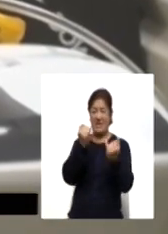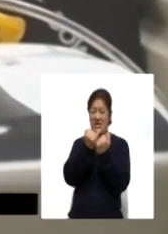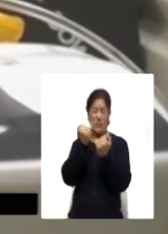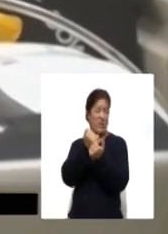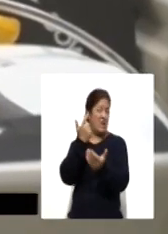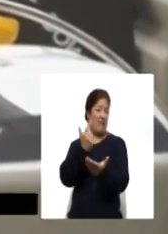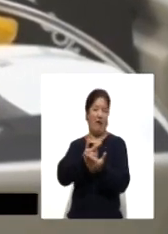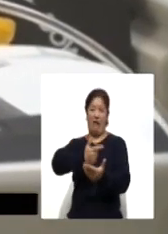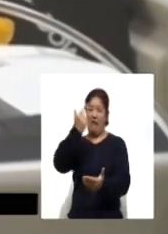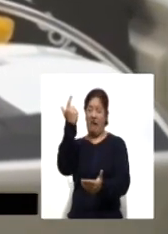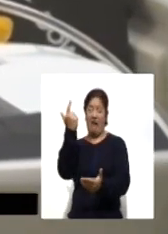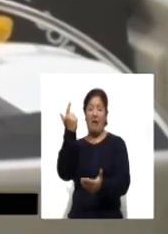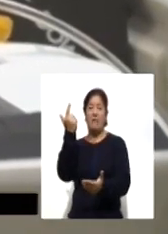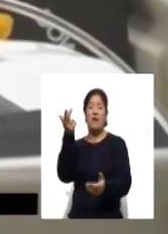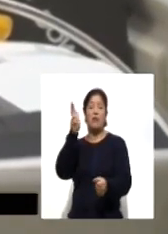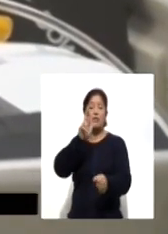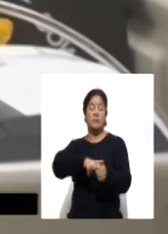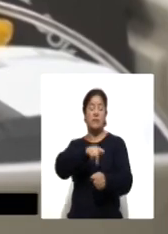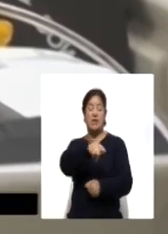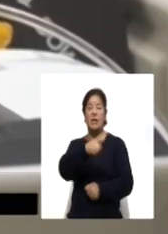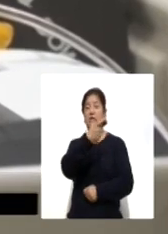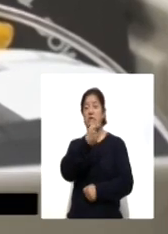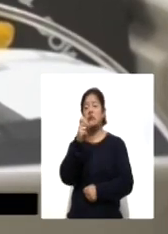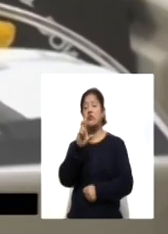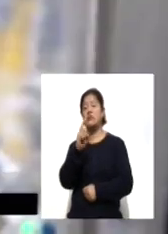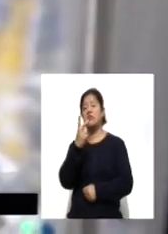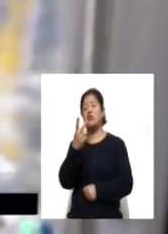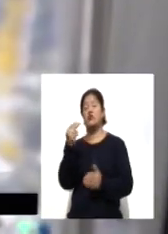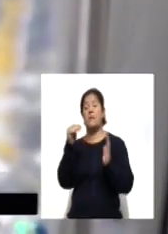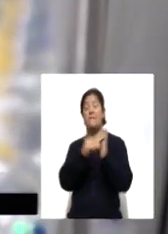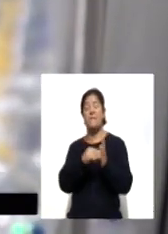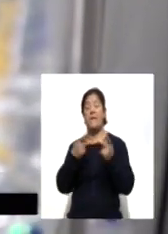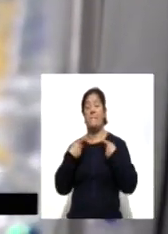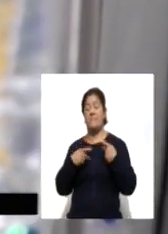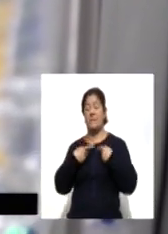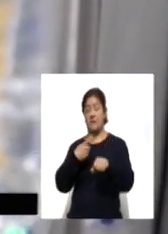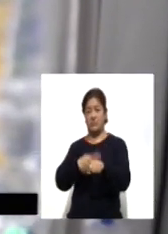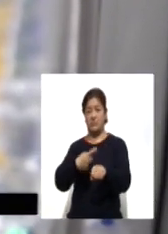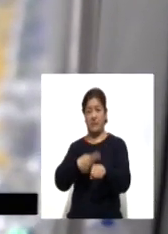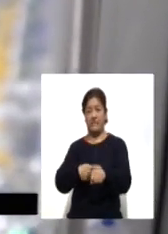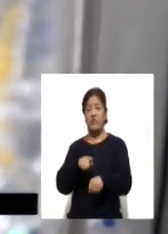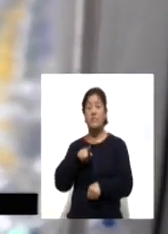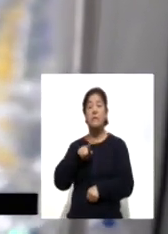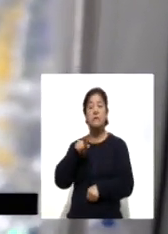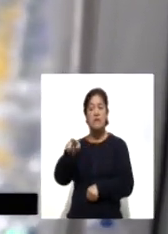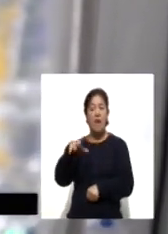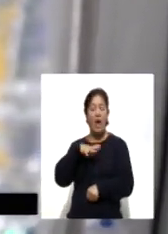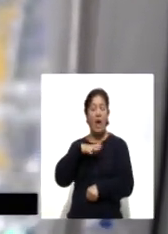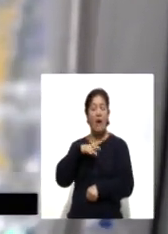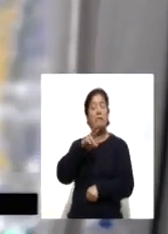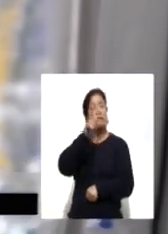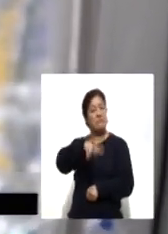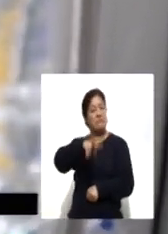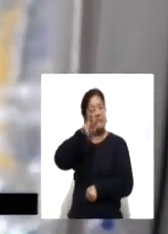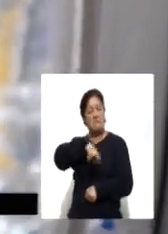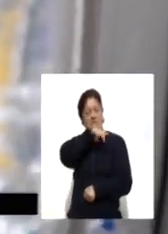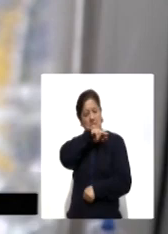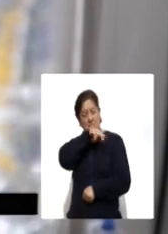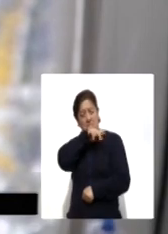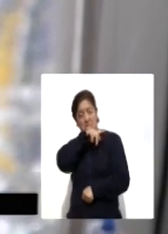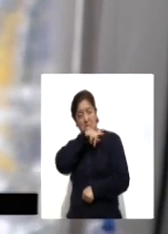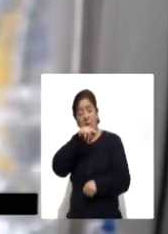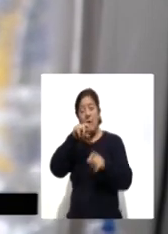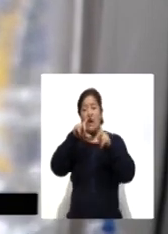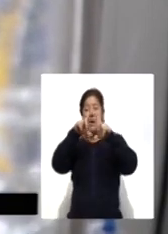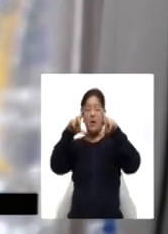alta desde el inicio de la pandemia, con más de 132.000 pacientes. La situación es particularmente preocupante en el sur y oeste